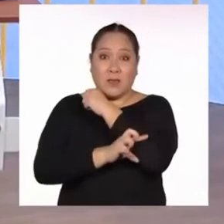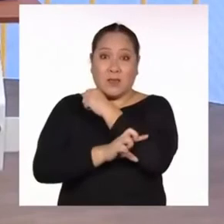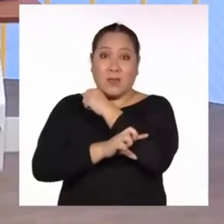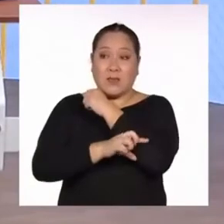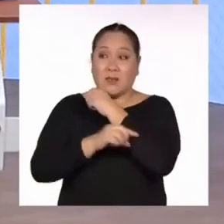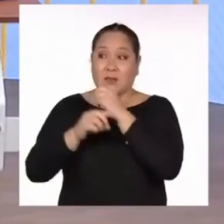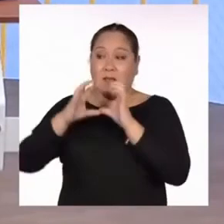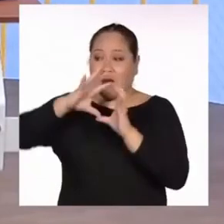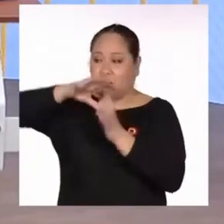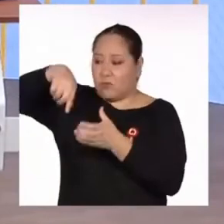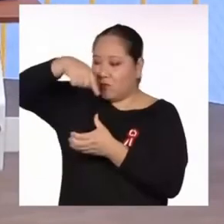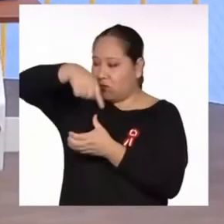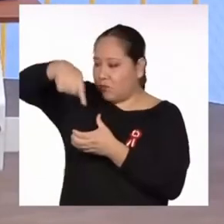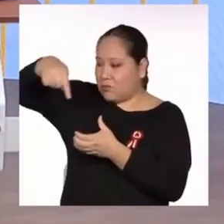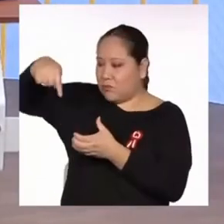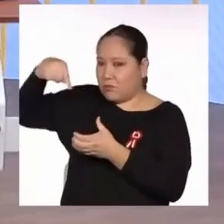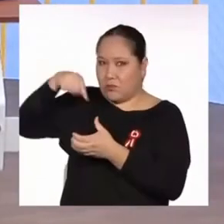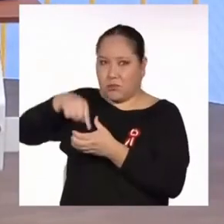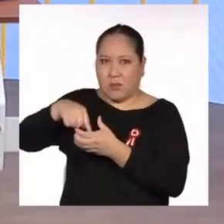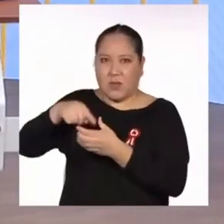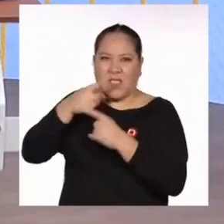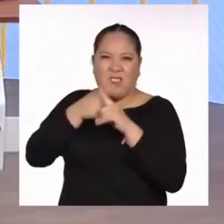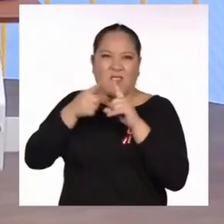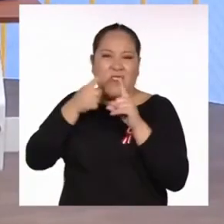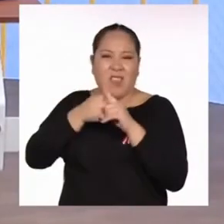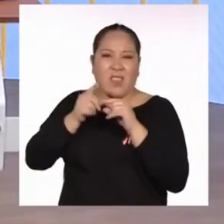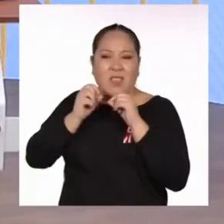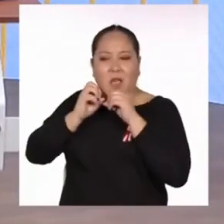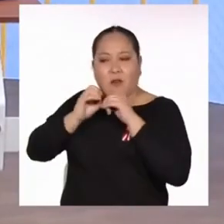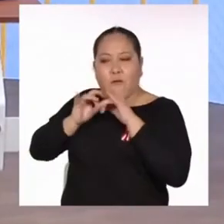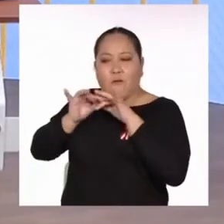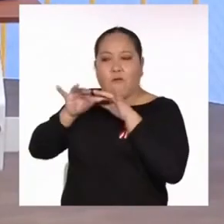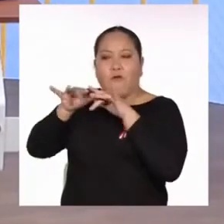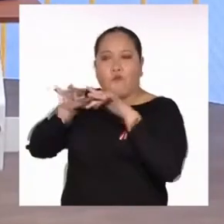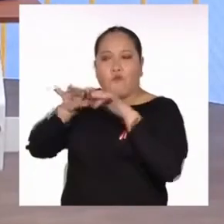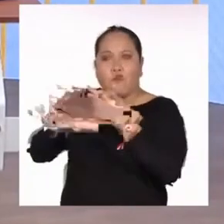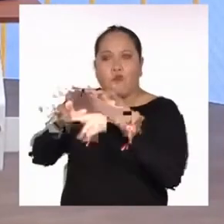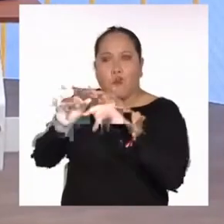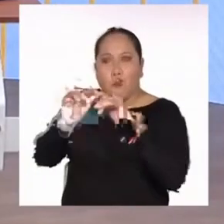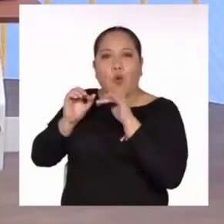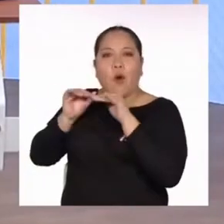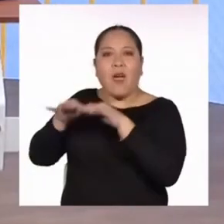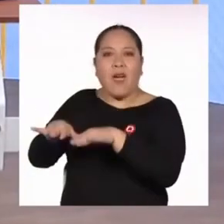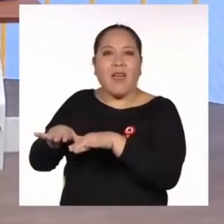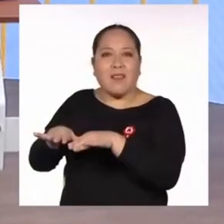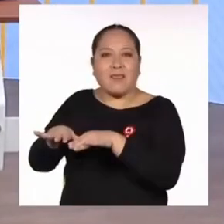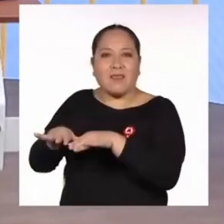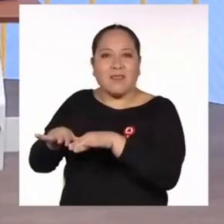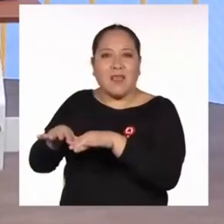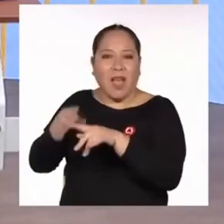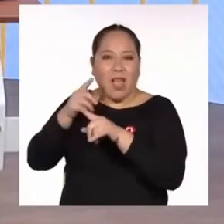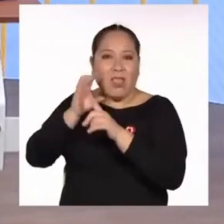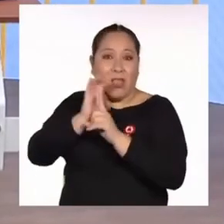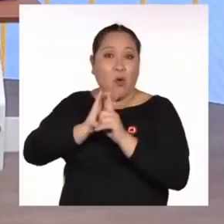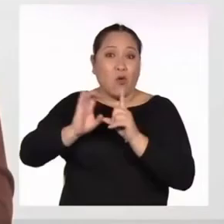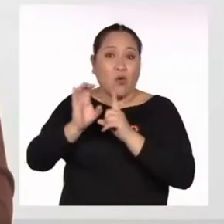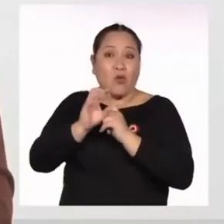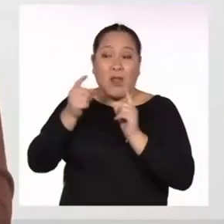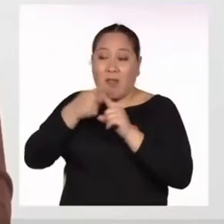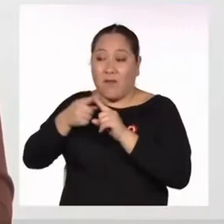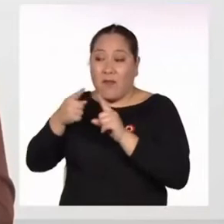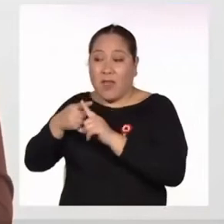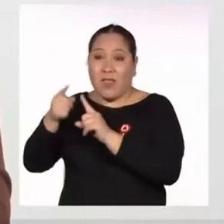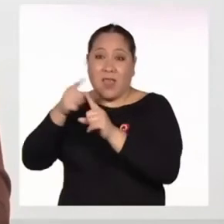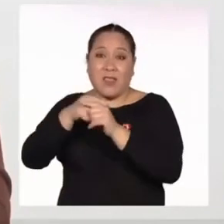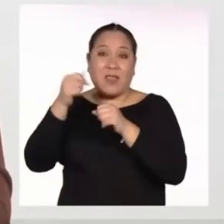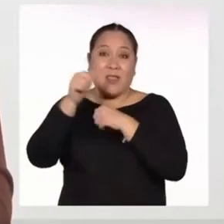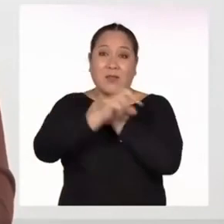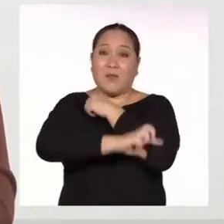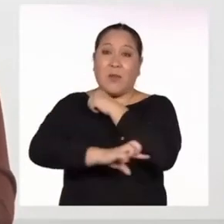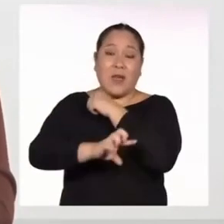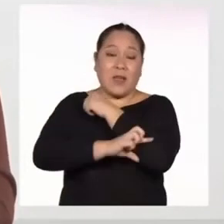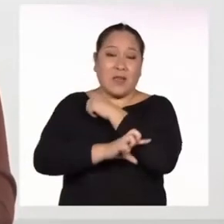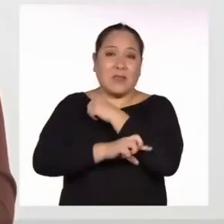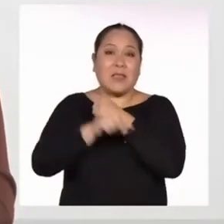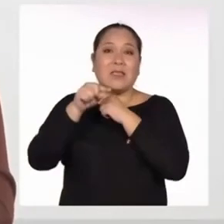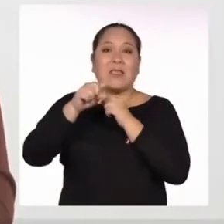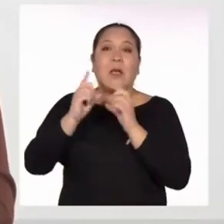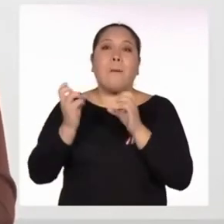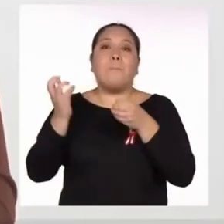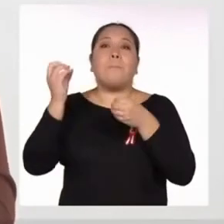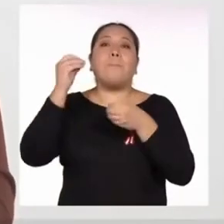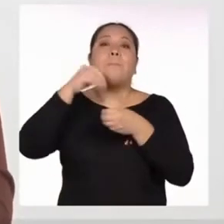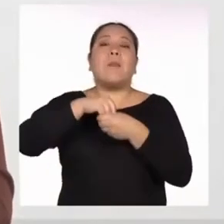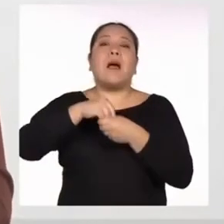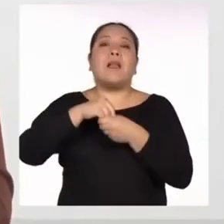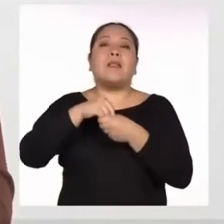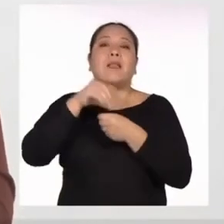culturales de todo es parte de la globalización como dice así es y me